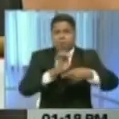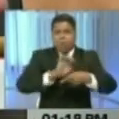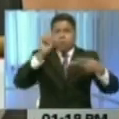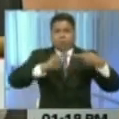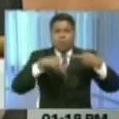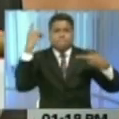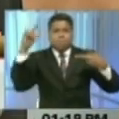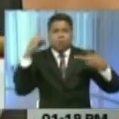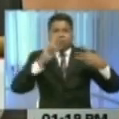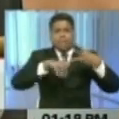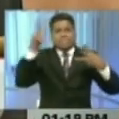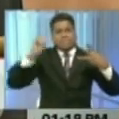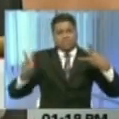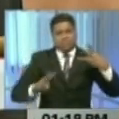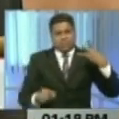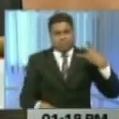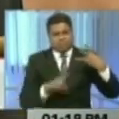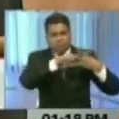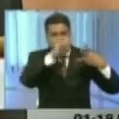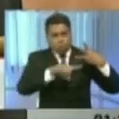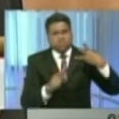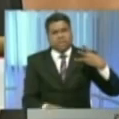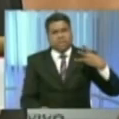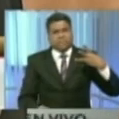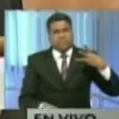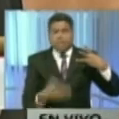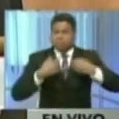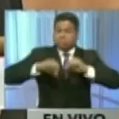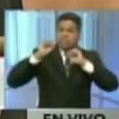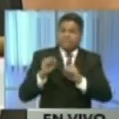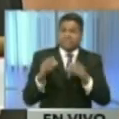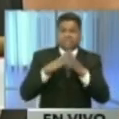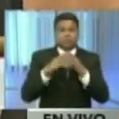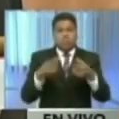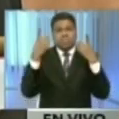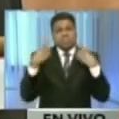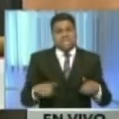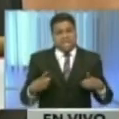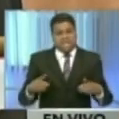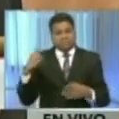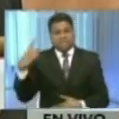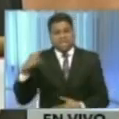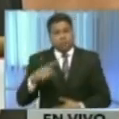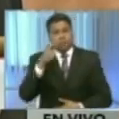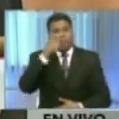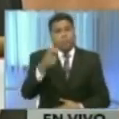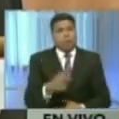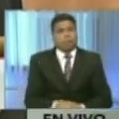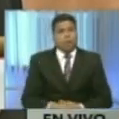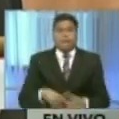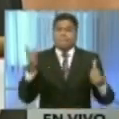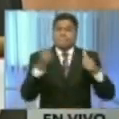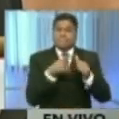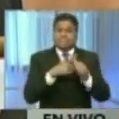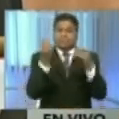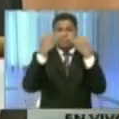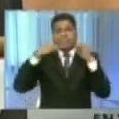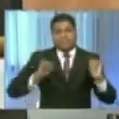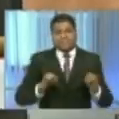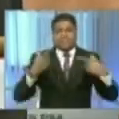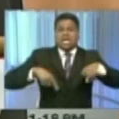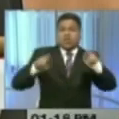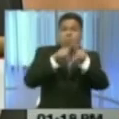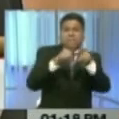tomar el derecho internacional, el principio de autodeterminación de los pueblos, el principio de independencia, el principio de